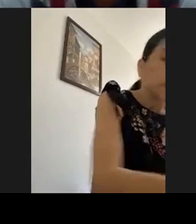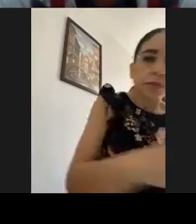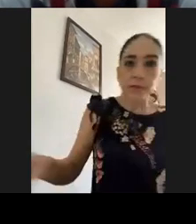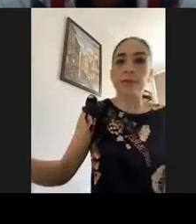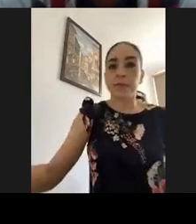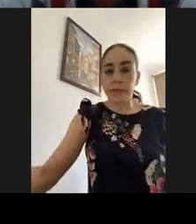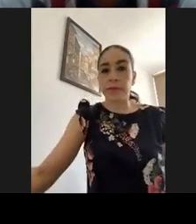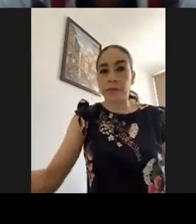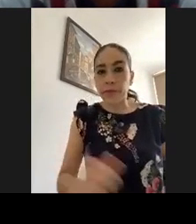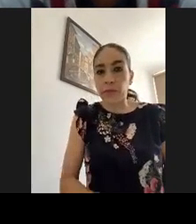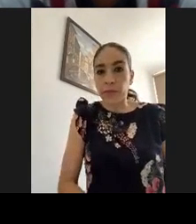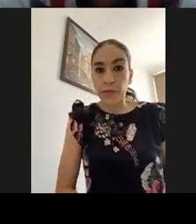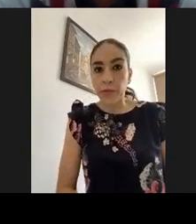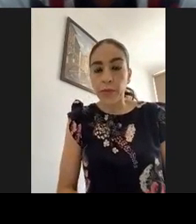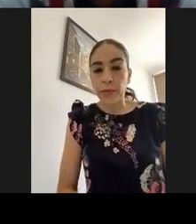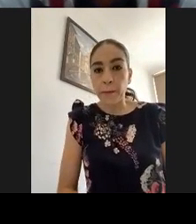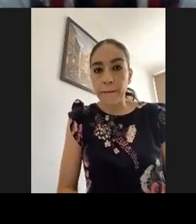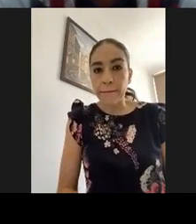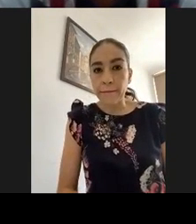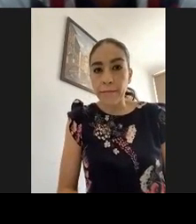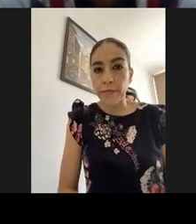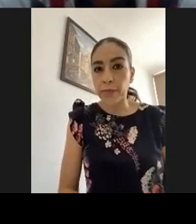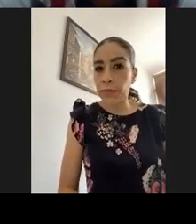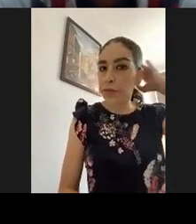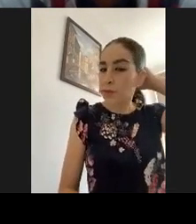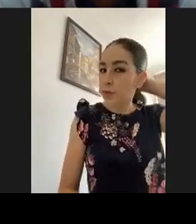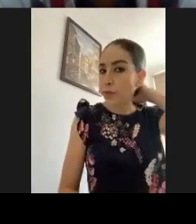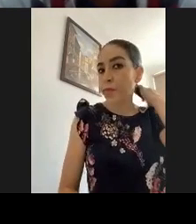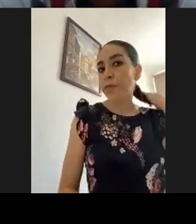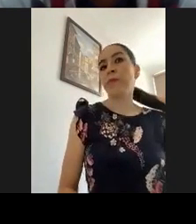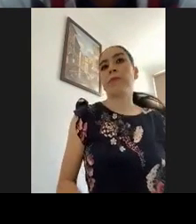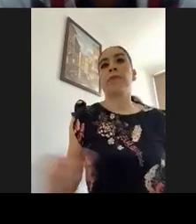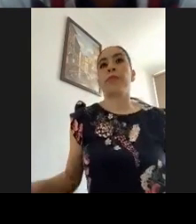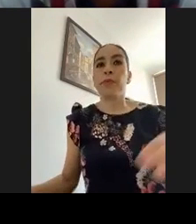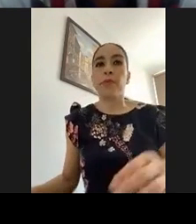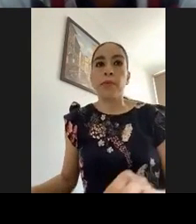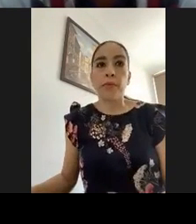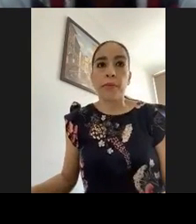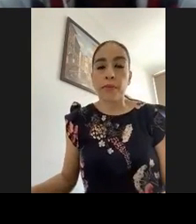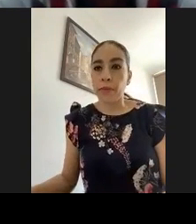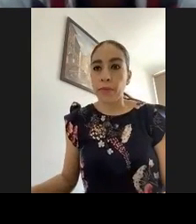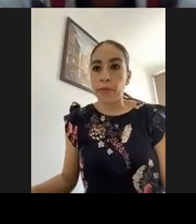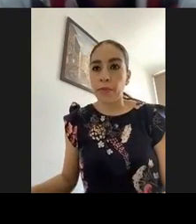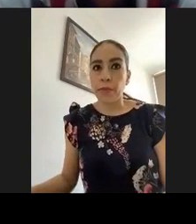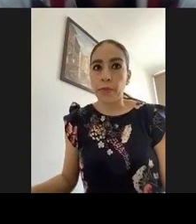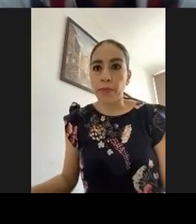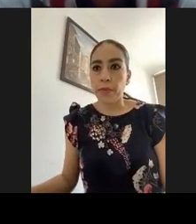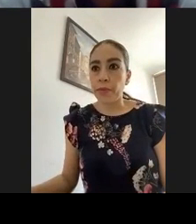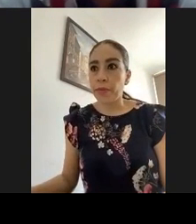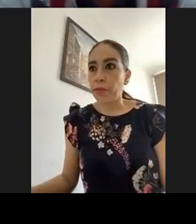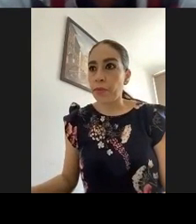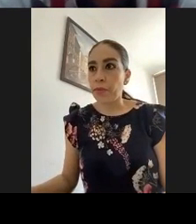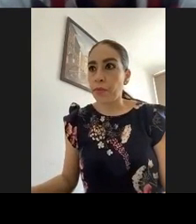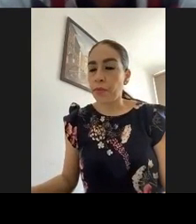de Planeación de Tepatitlán, a Alina Belén Ortiz Navarro, directora de la empresa GeoSigma, y Alejandro Jalmacín Ené